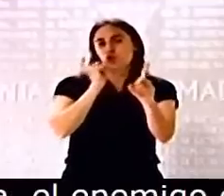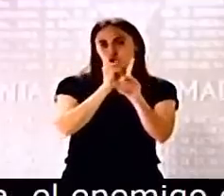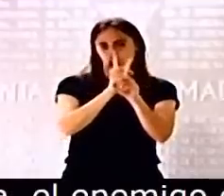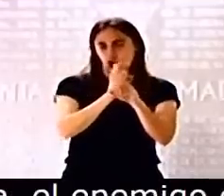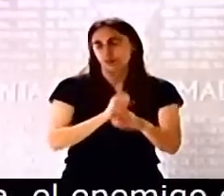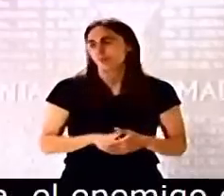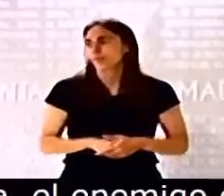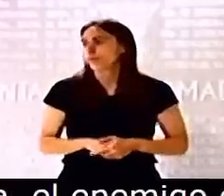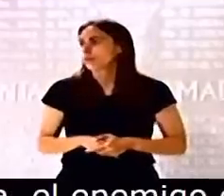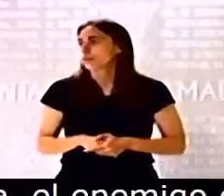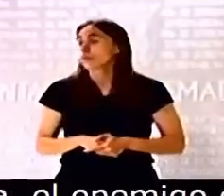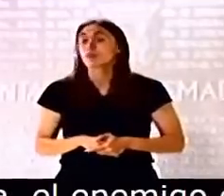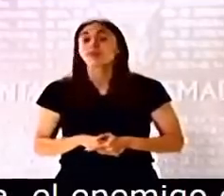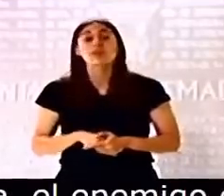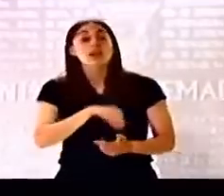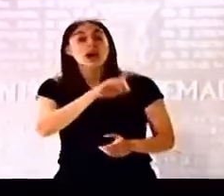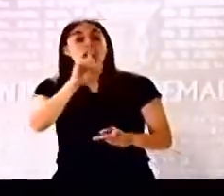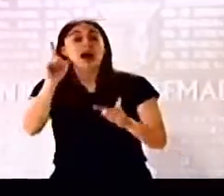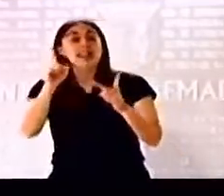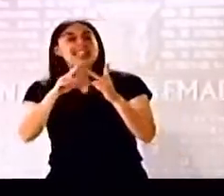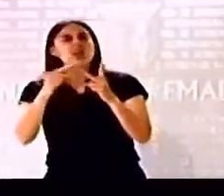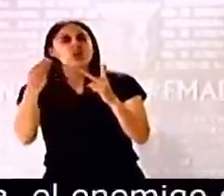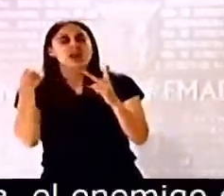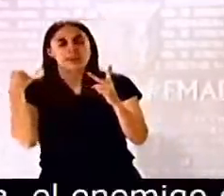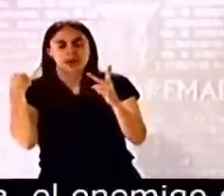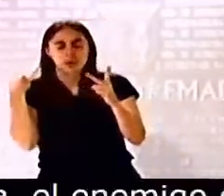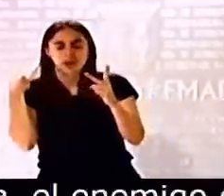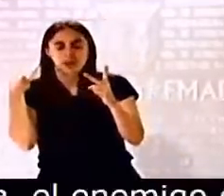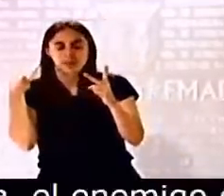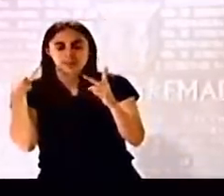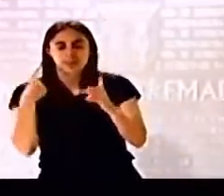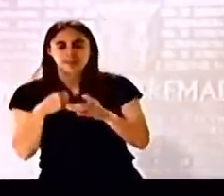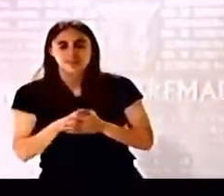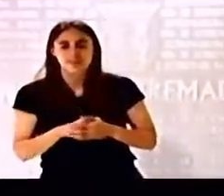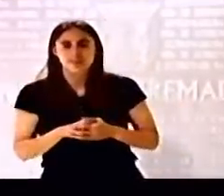¿Hay alguna cuestión que me planteaba usted?